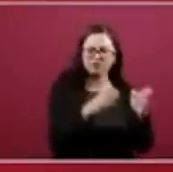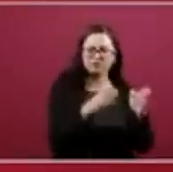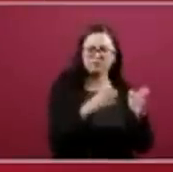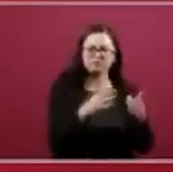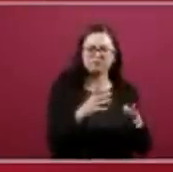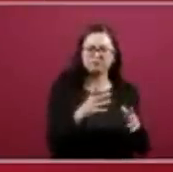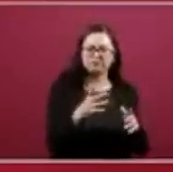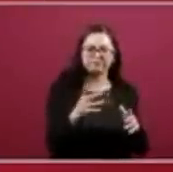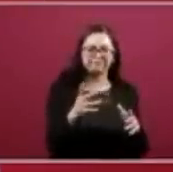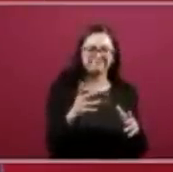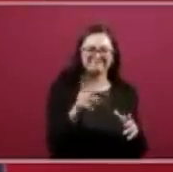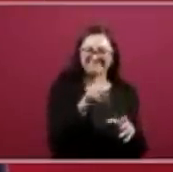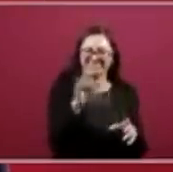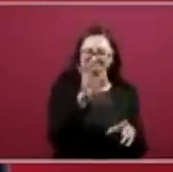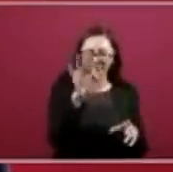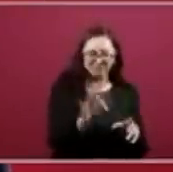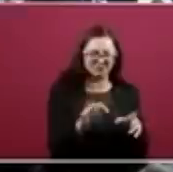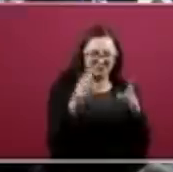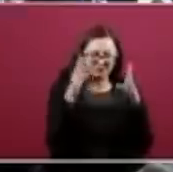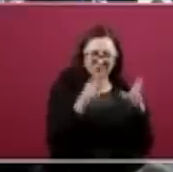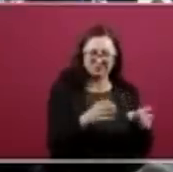de tiempo completo en eso.